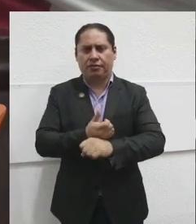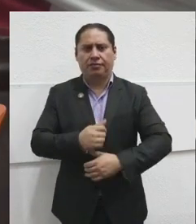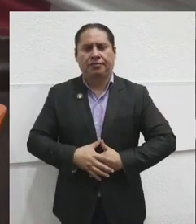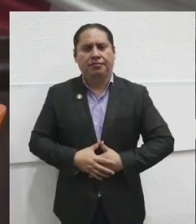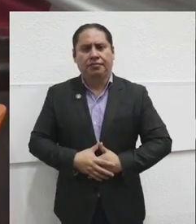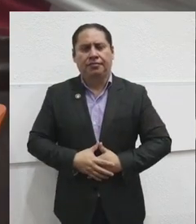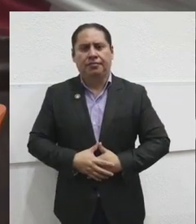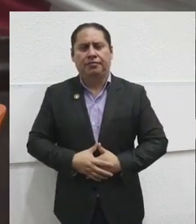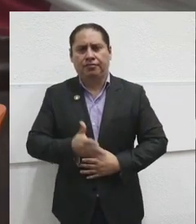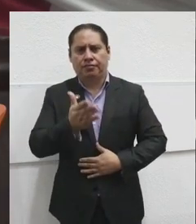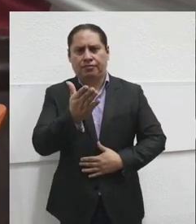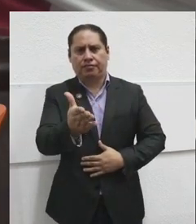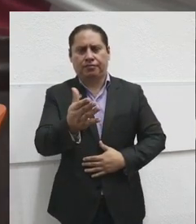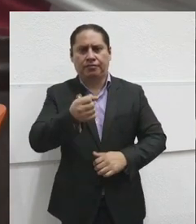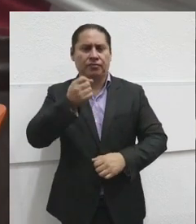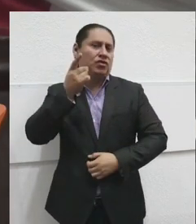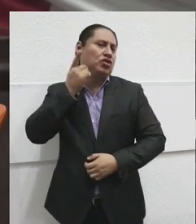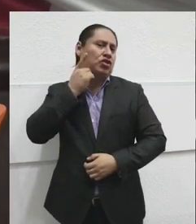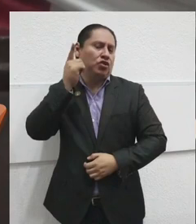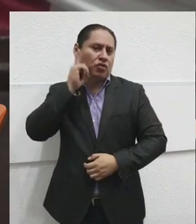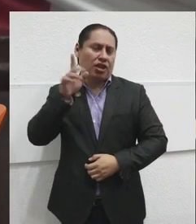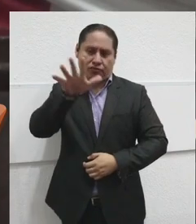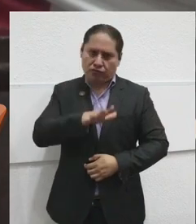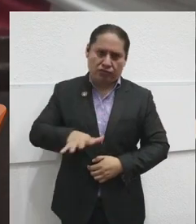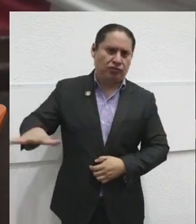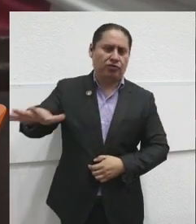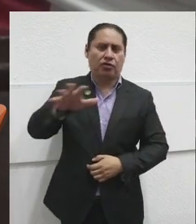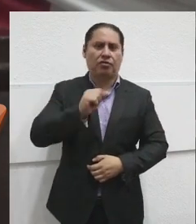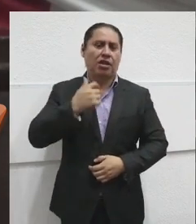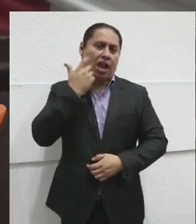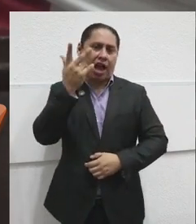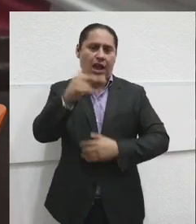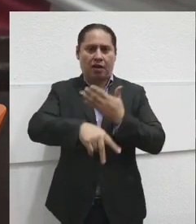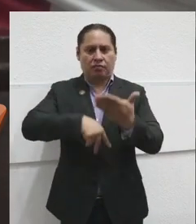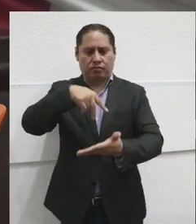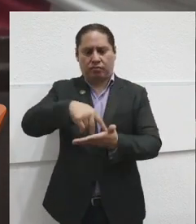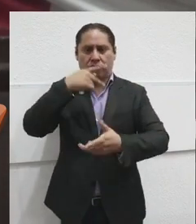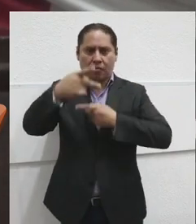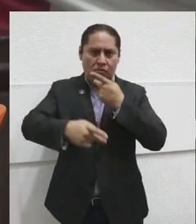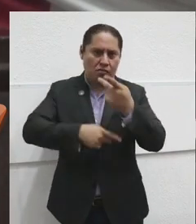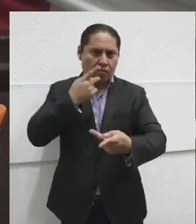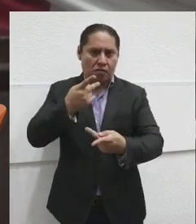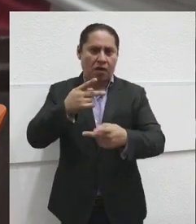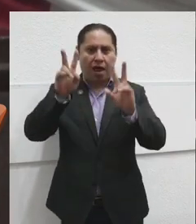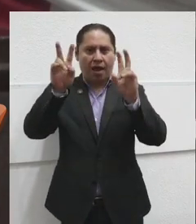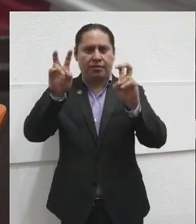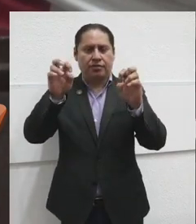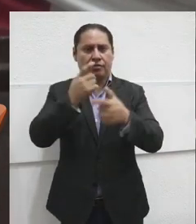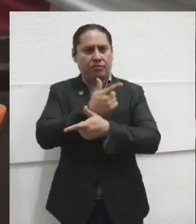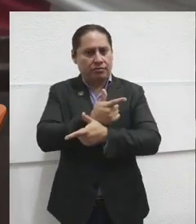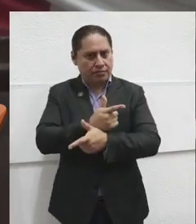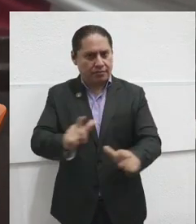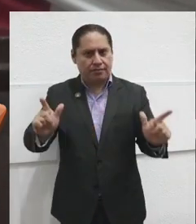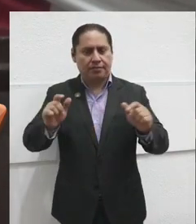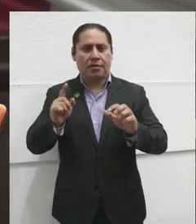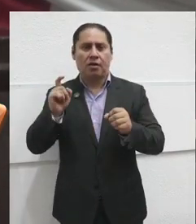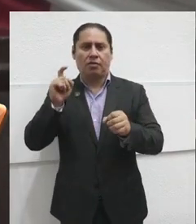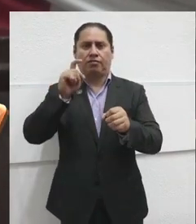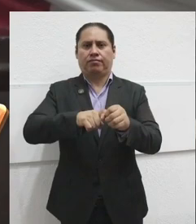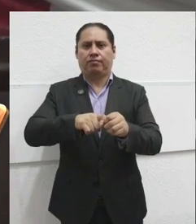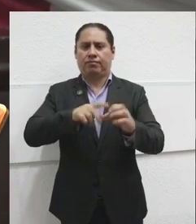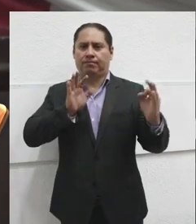Legislativo, solicito a las diputadas y los diputados que deseen hacer uso de la palabra en asuntos generales,